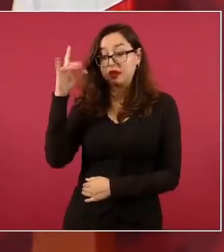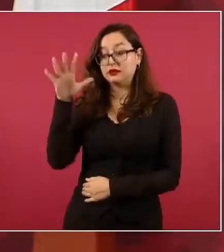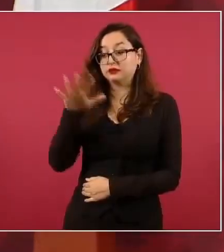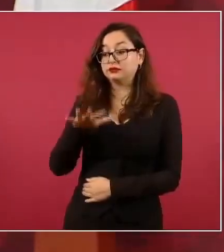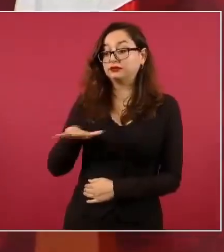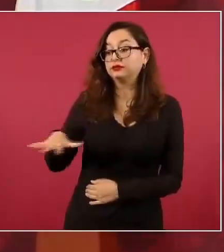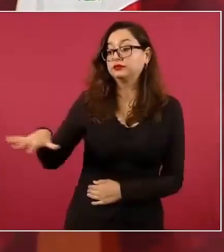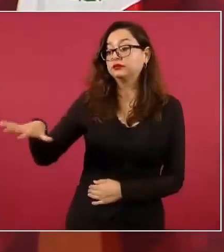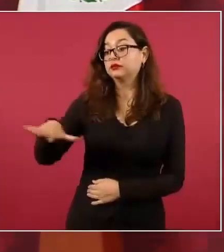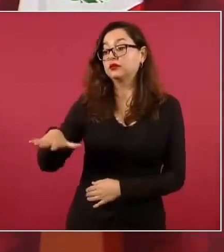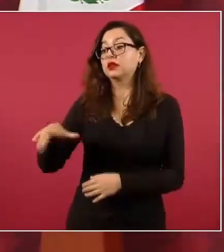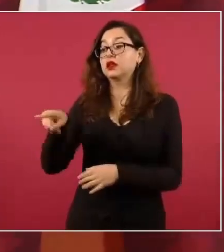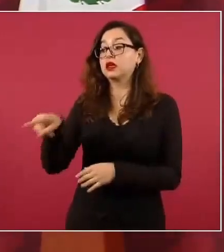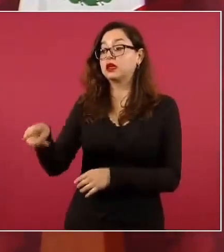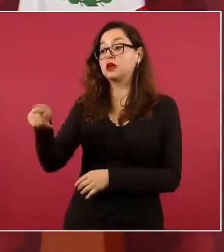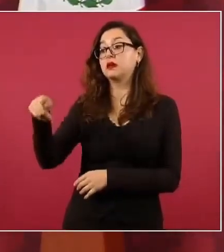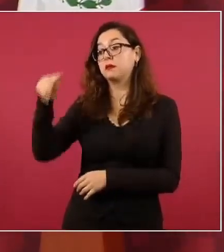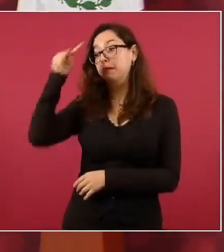peruano,